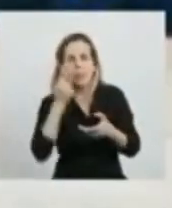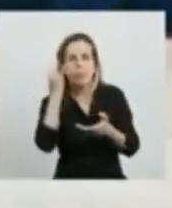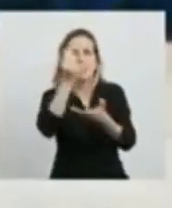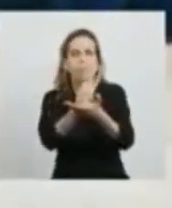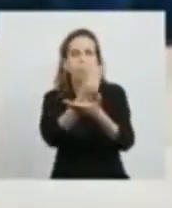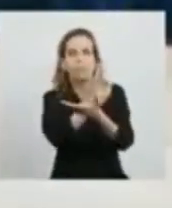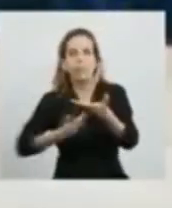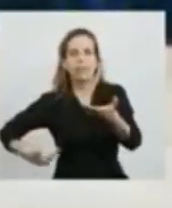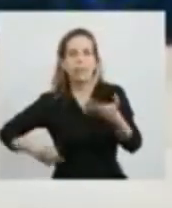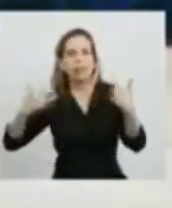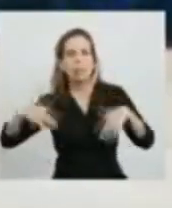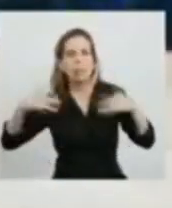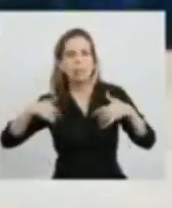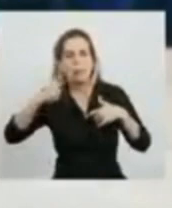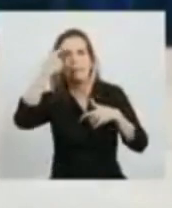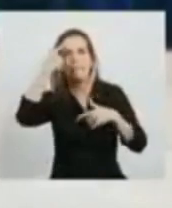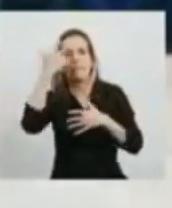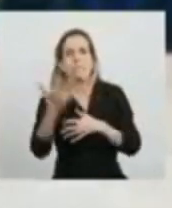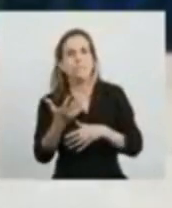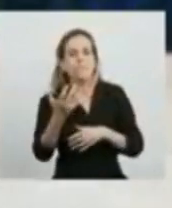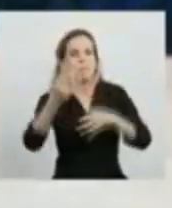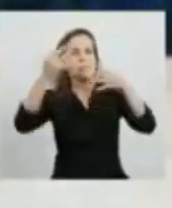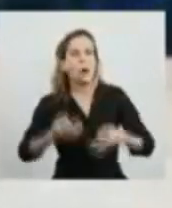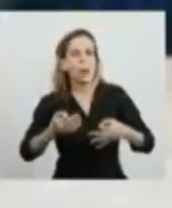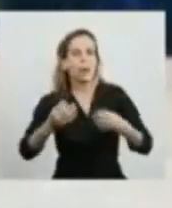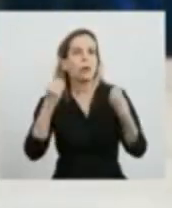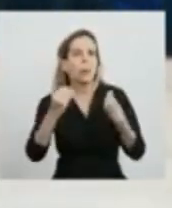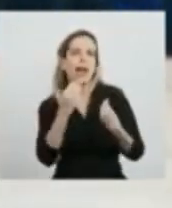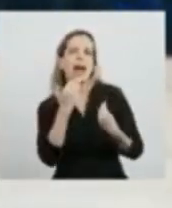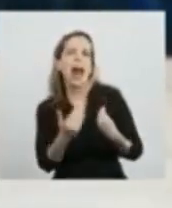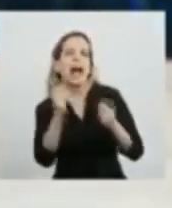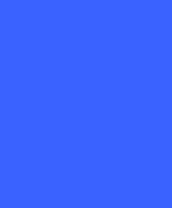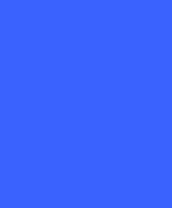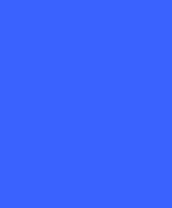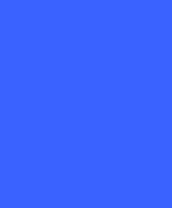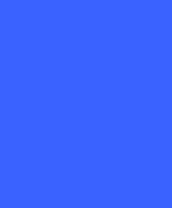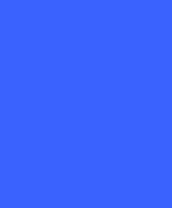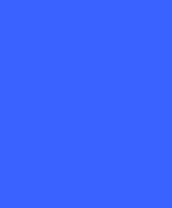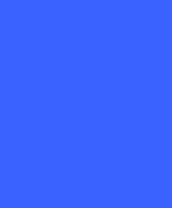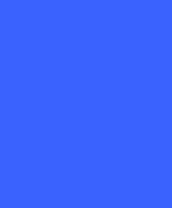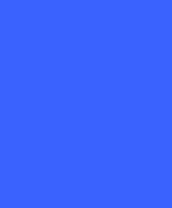tuve esa oportunidad gracias a la unidad del pueblo boliviano